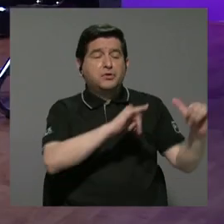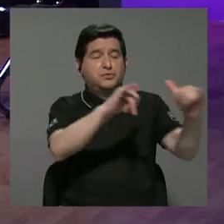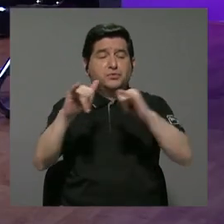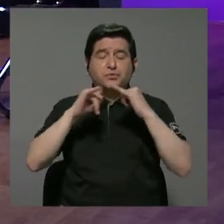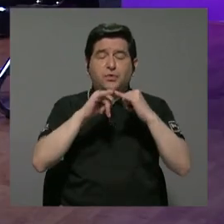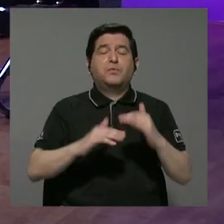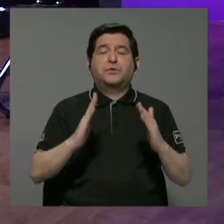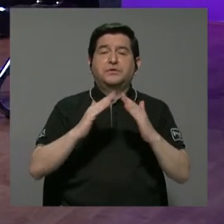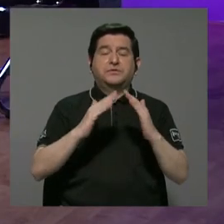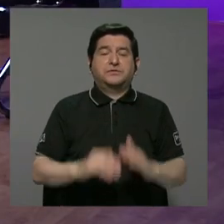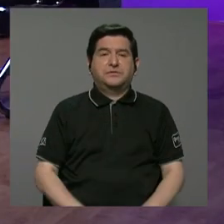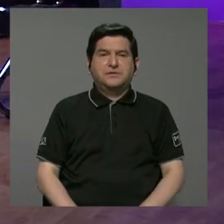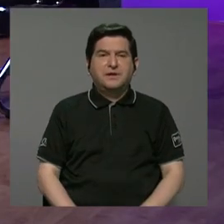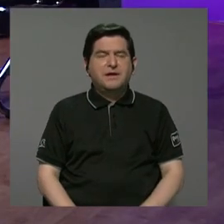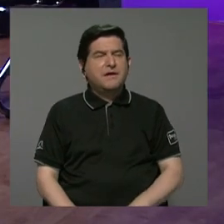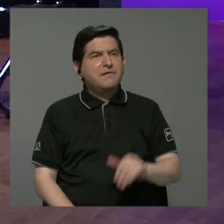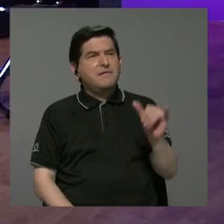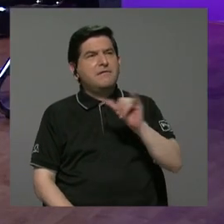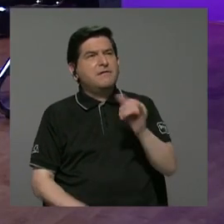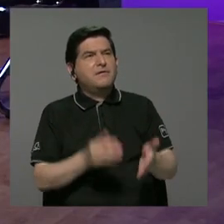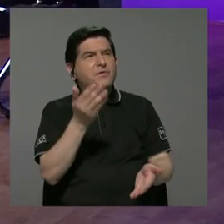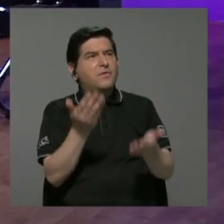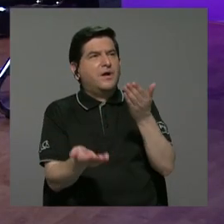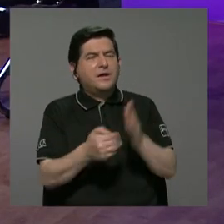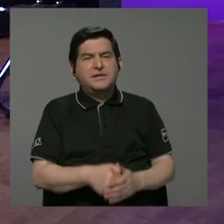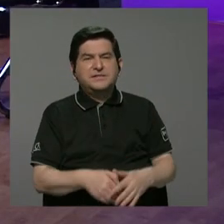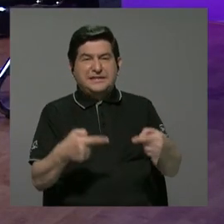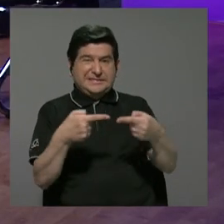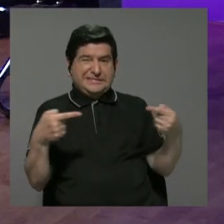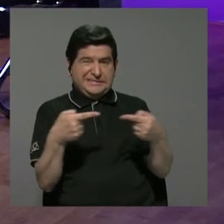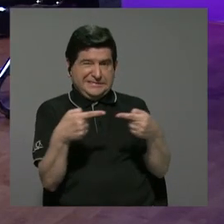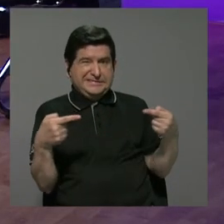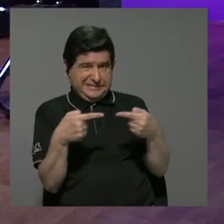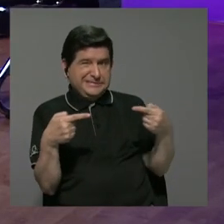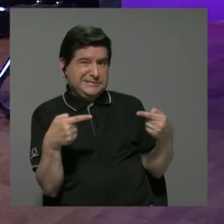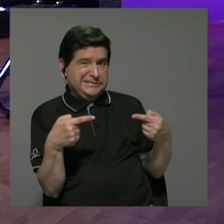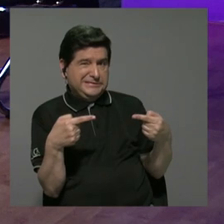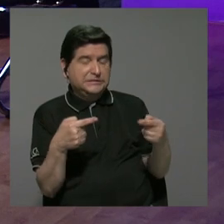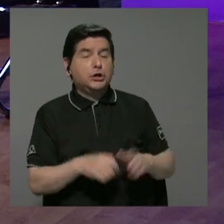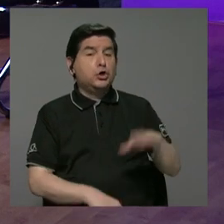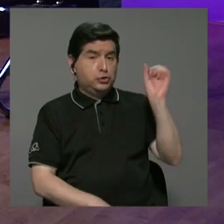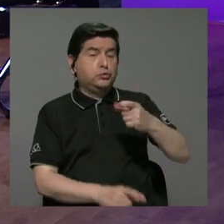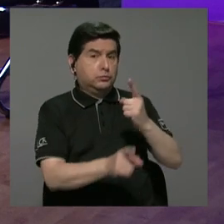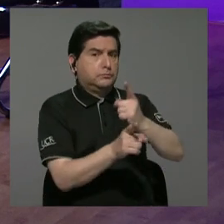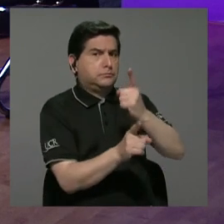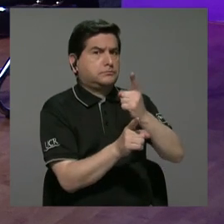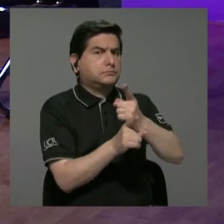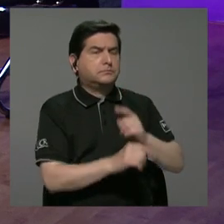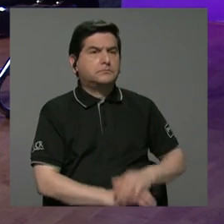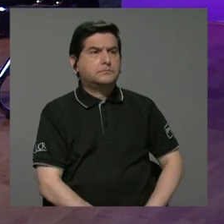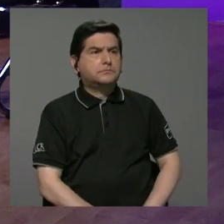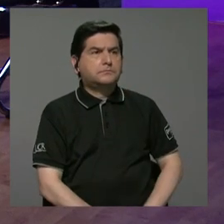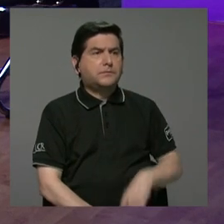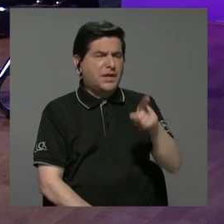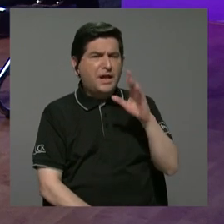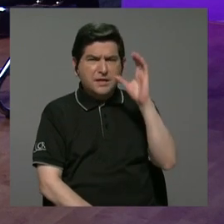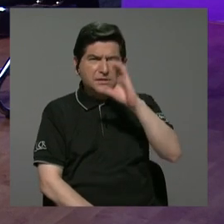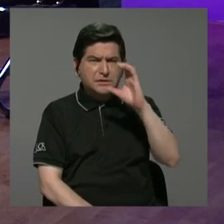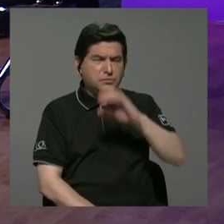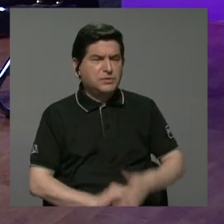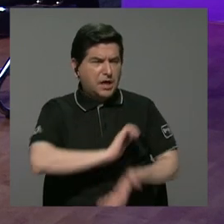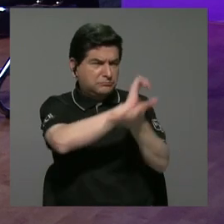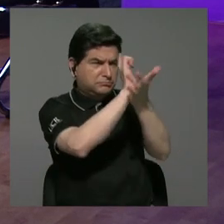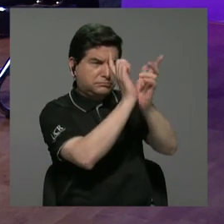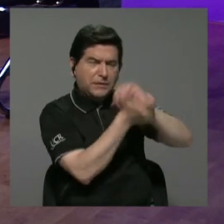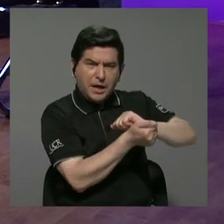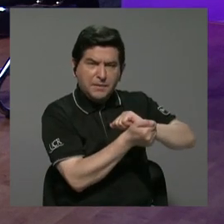Claro, pero además también hasta es un poco contradictorio, ¿verdad? porque sí, efectivamente, hay como, ¿verdad?, esta búsqueda de esa